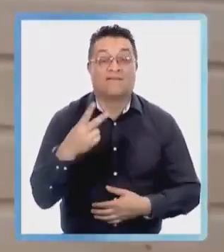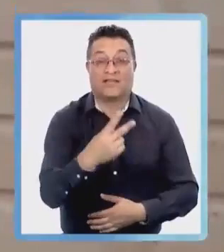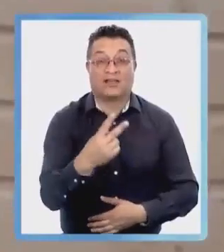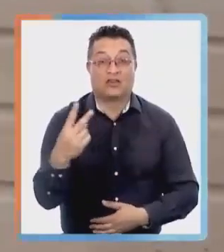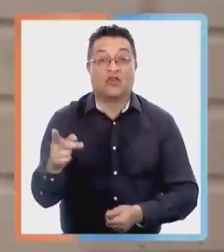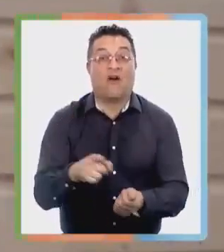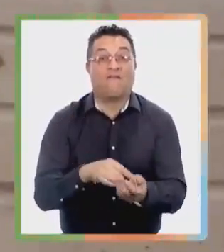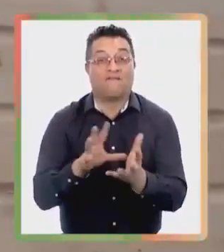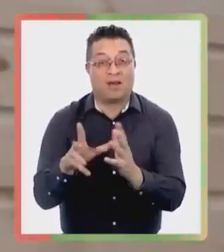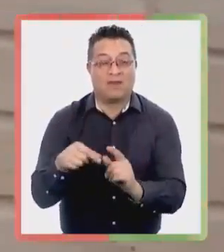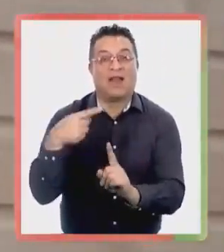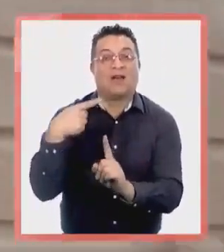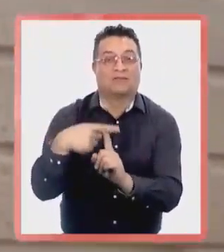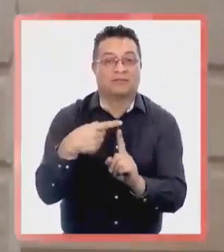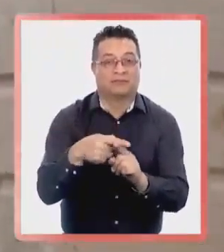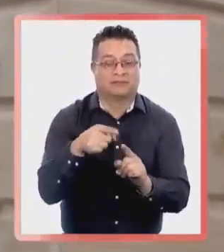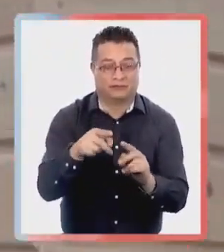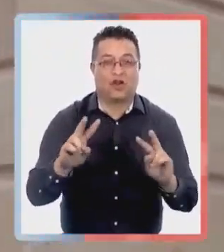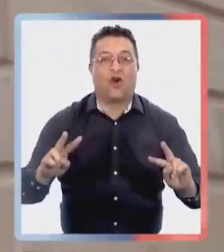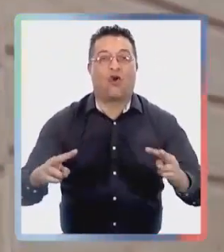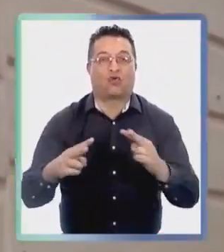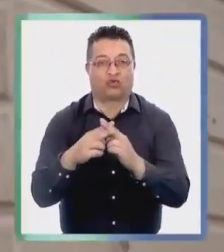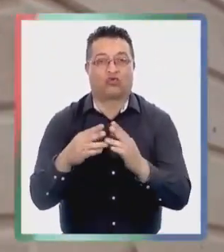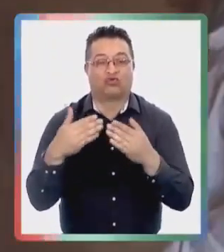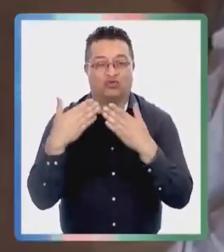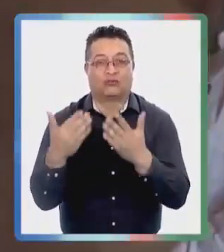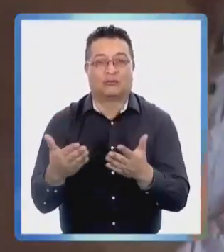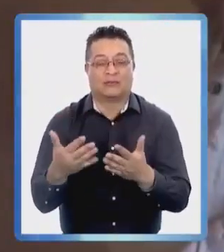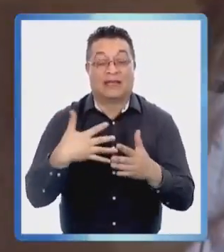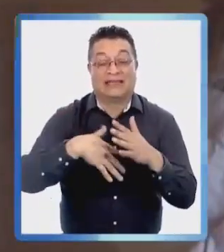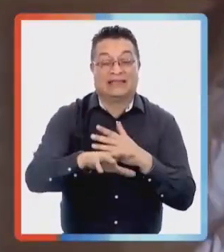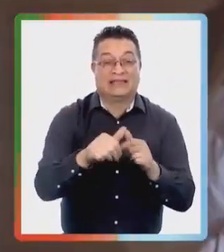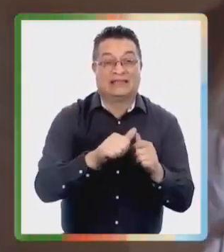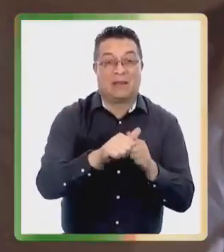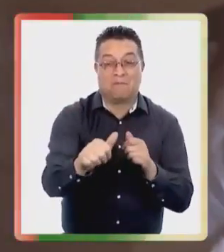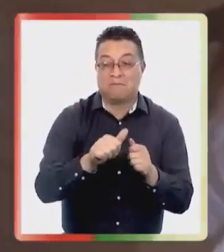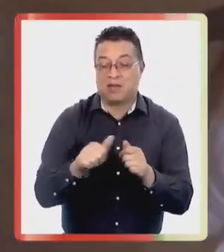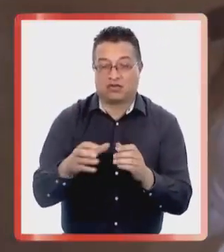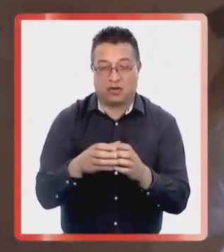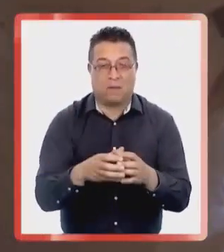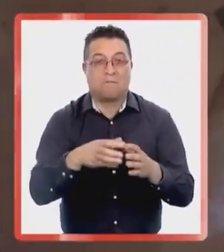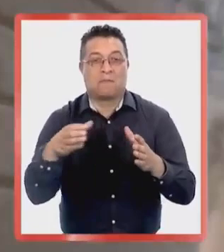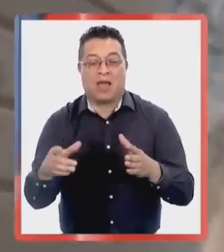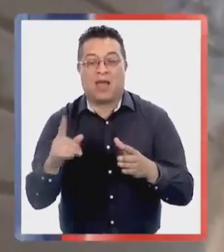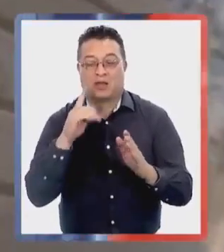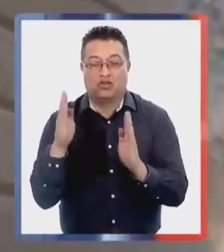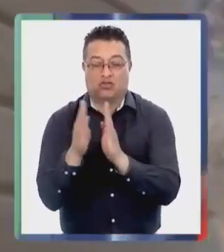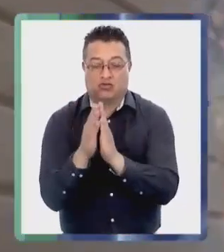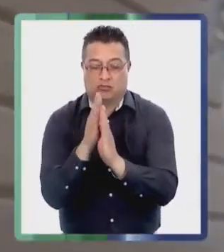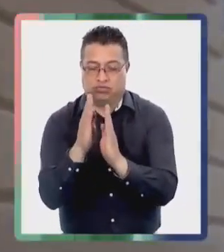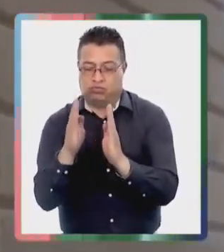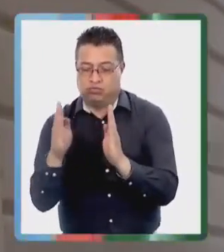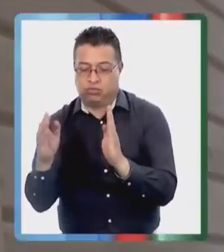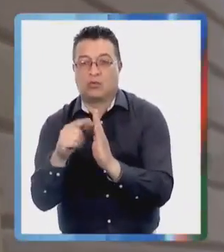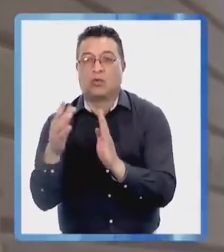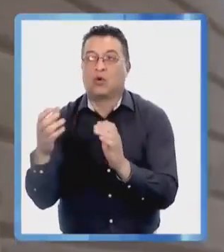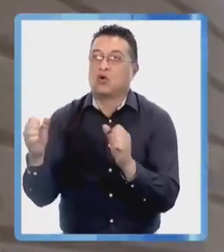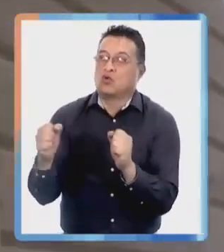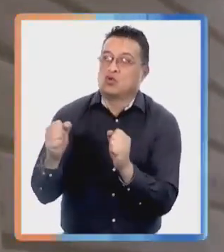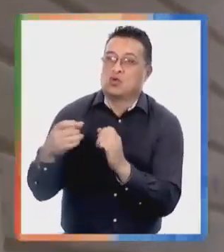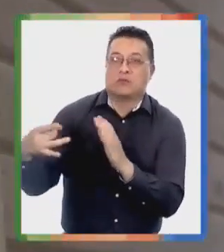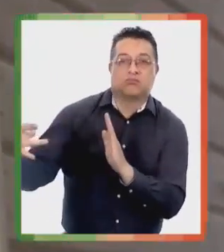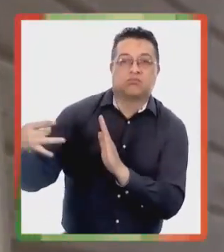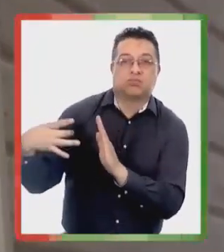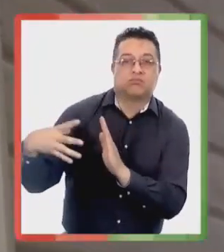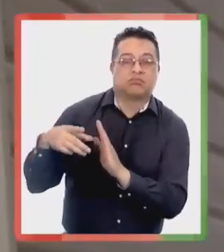22 familias se verán beneficiadas con estas construcciones. 15 metros cuadrados y diversas capas de aislamiento para enfrentar